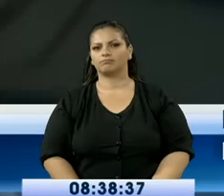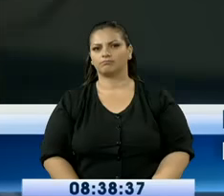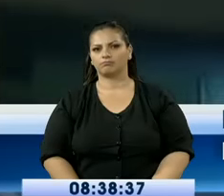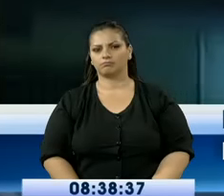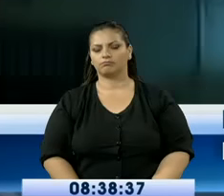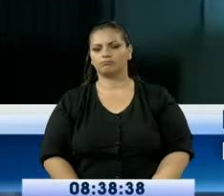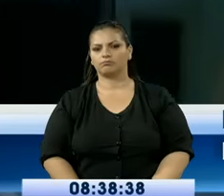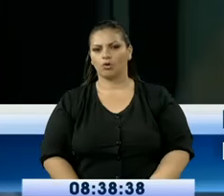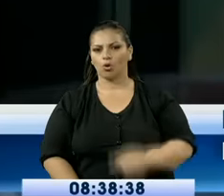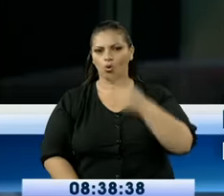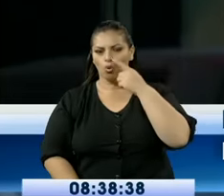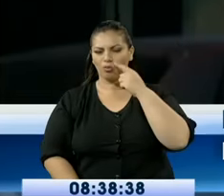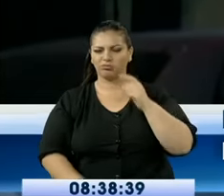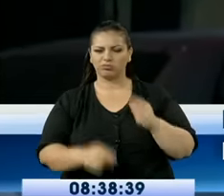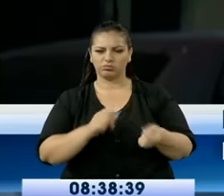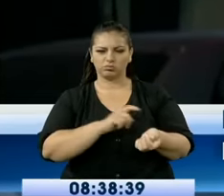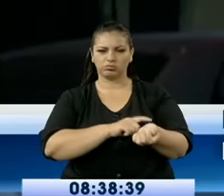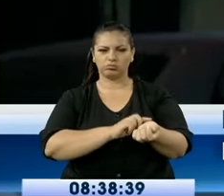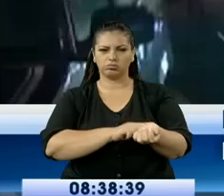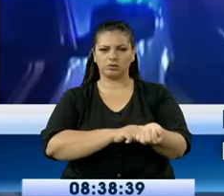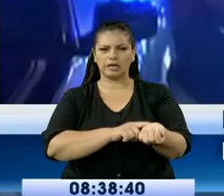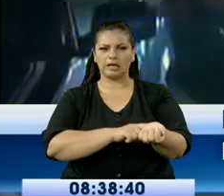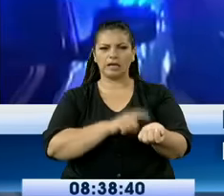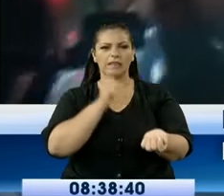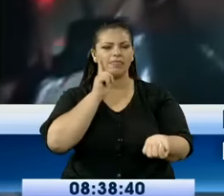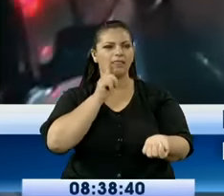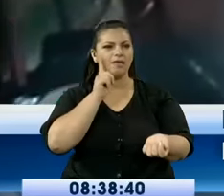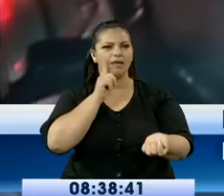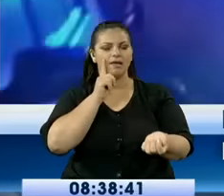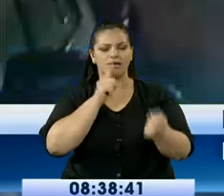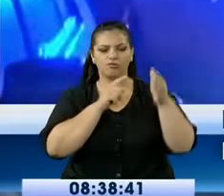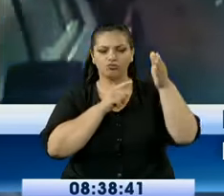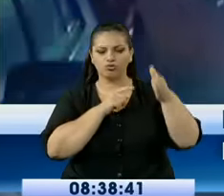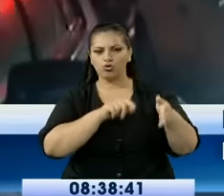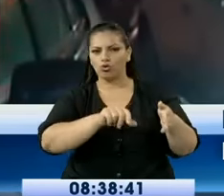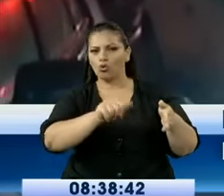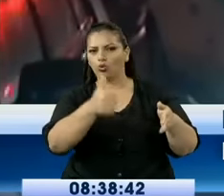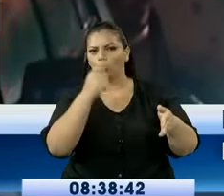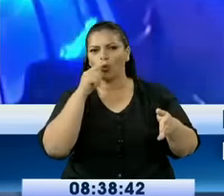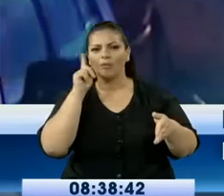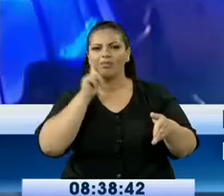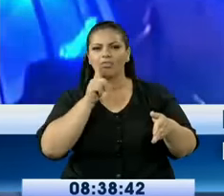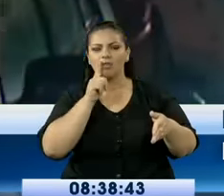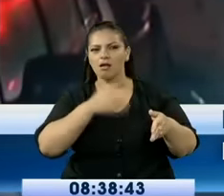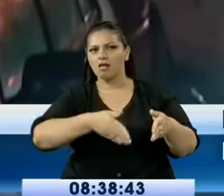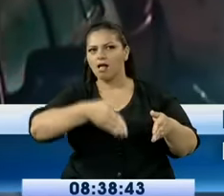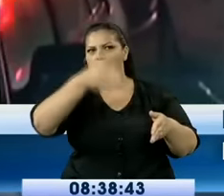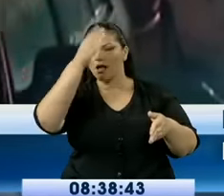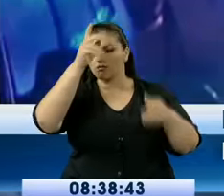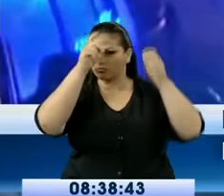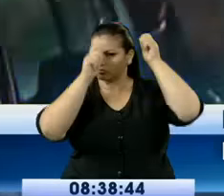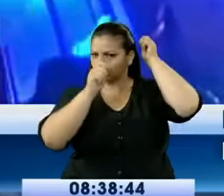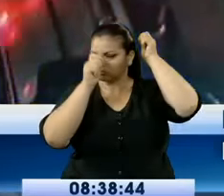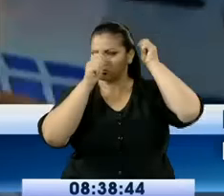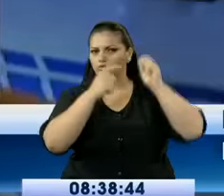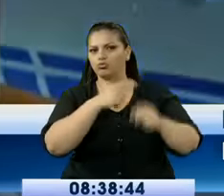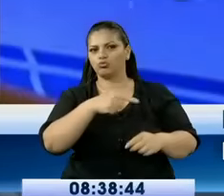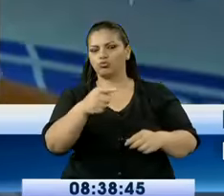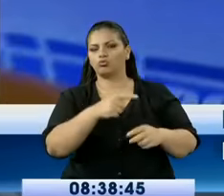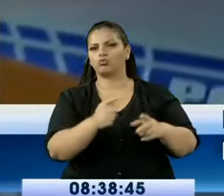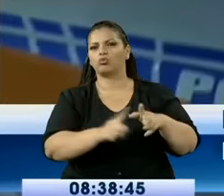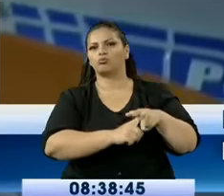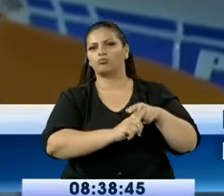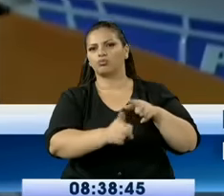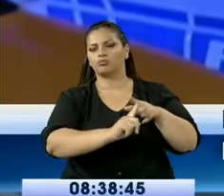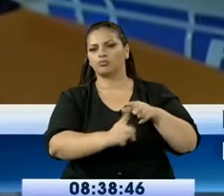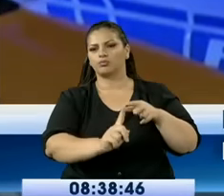Uno medio morenito, patucho, y uno medio negro con una gorra alta. Se fue corriendo por allá